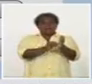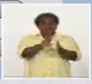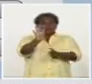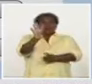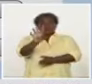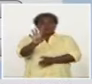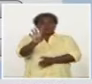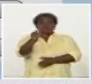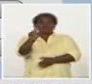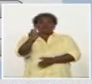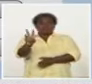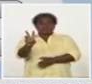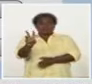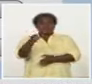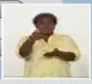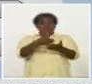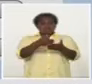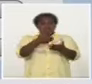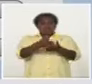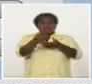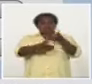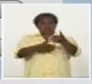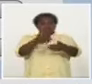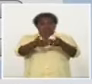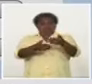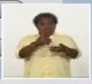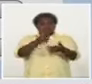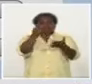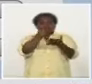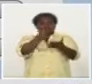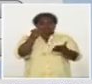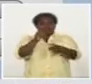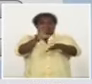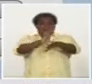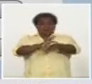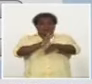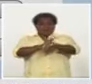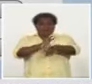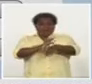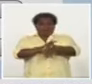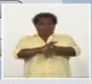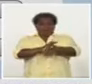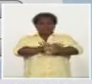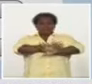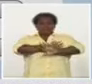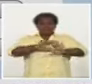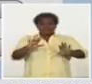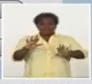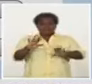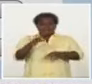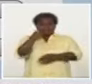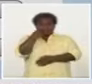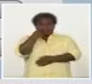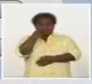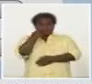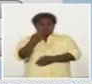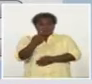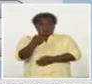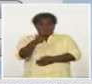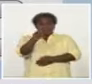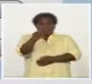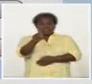3.923.413 muestras procesadas para el diagnóstico de la enfermedad y ya se han diagnosticado